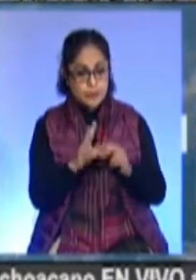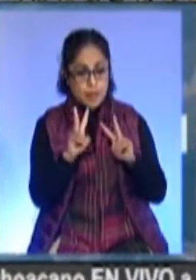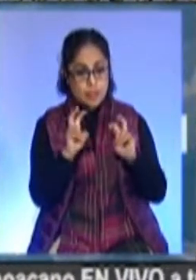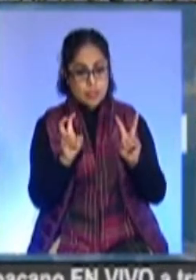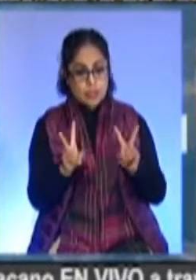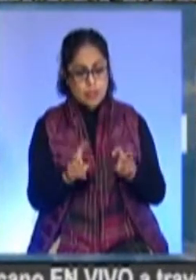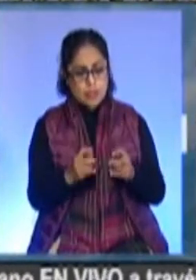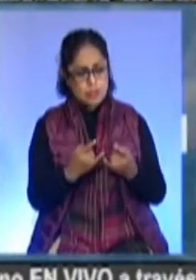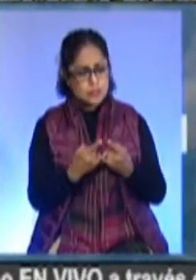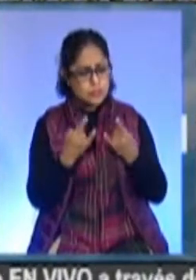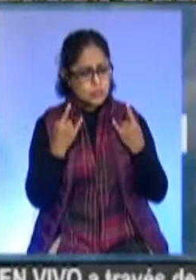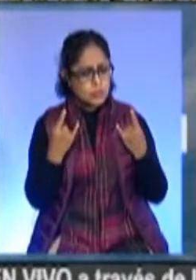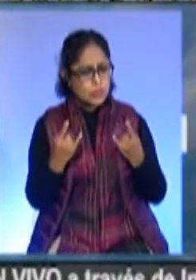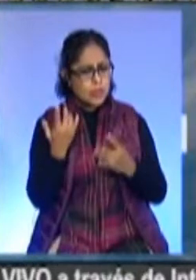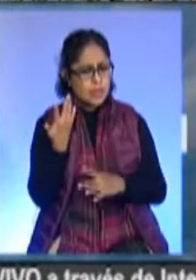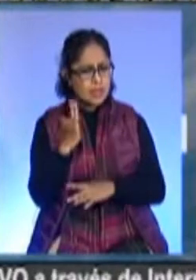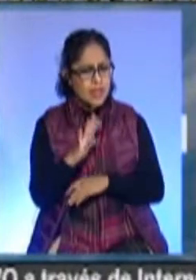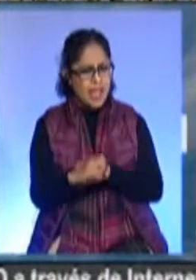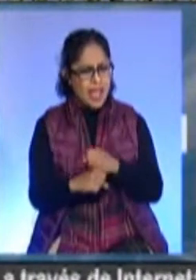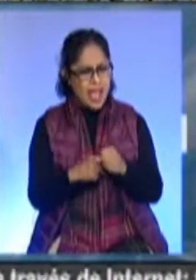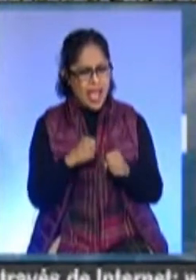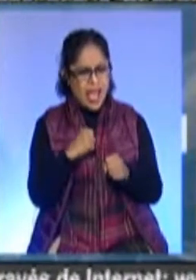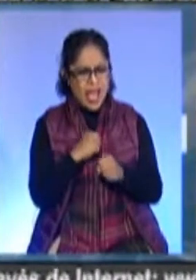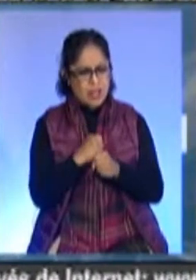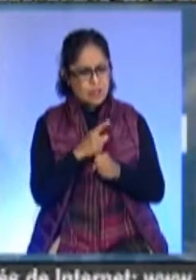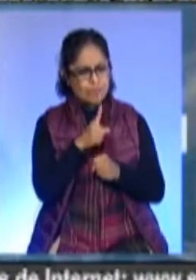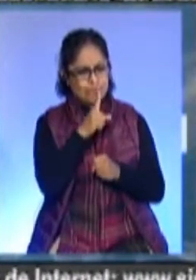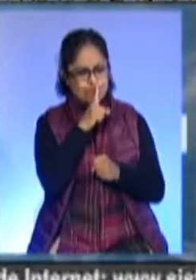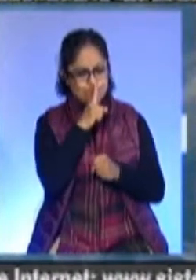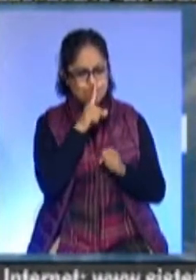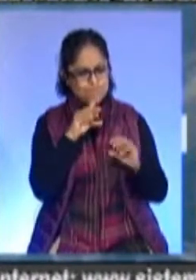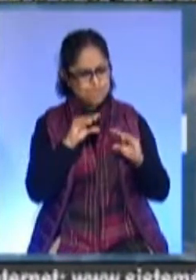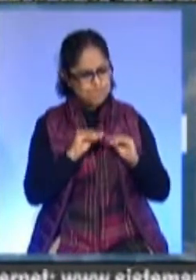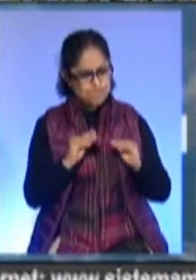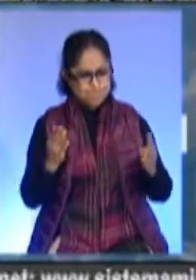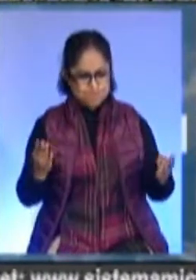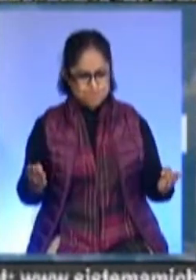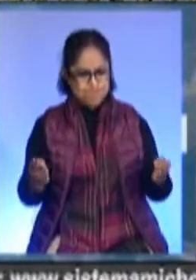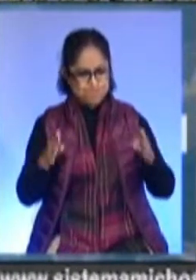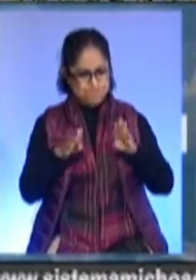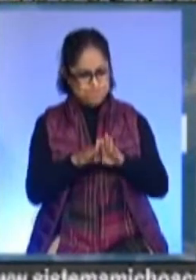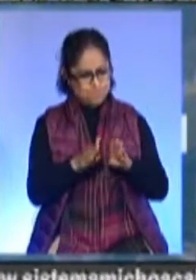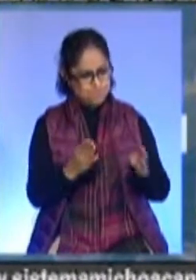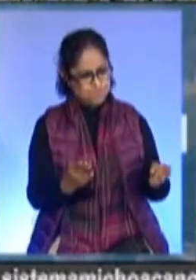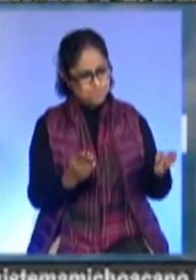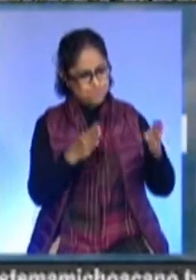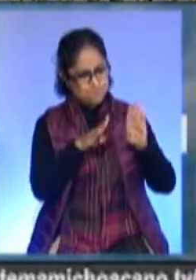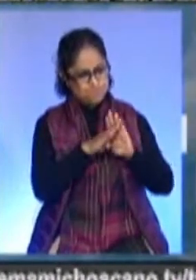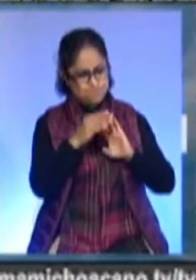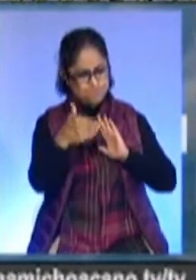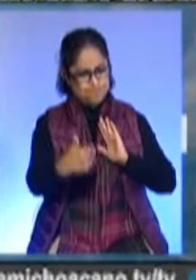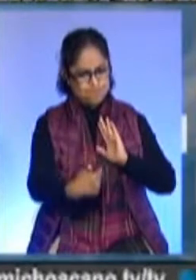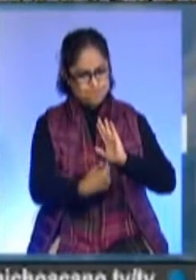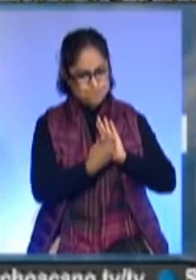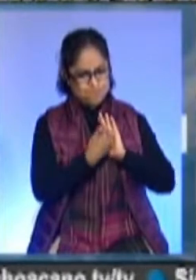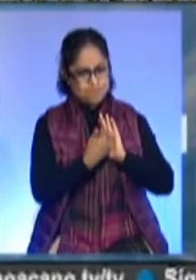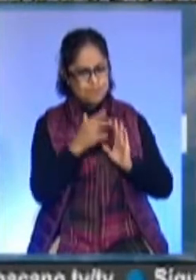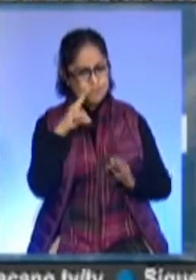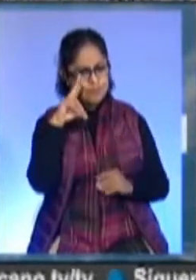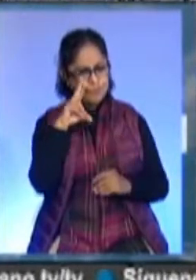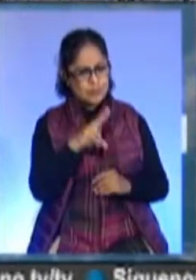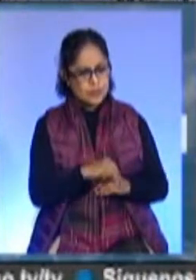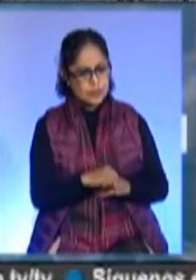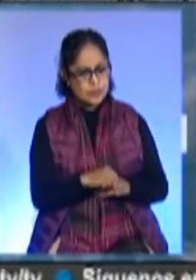histórico. 10 años donde Cherán había cerrado completamente las puertas a cualquier autoridad del estado o incluso hasta